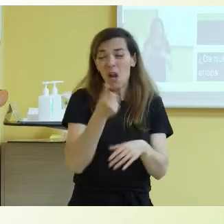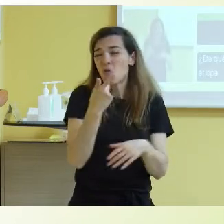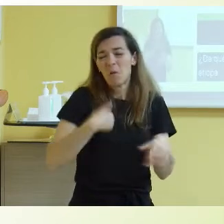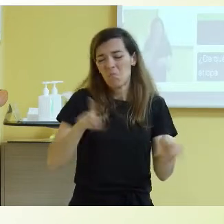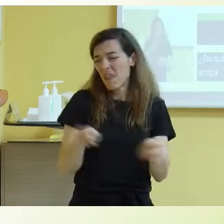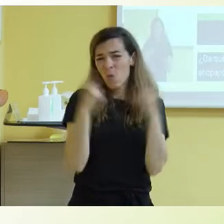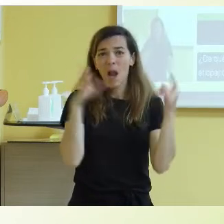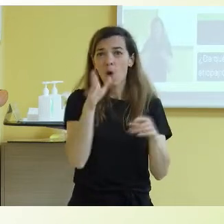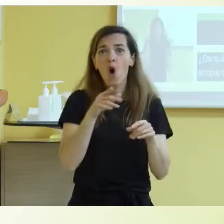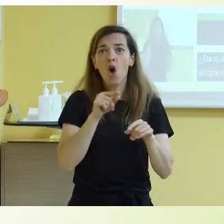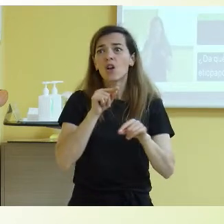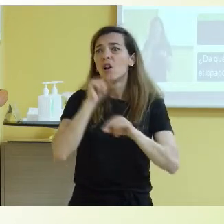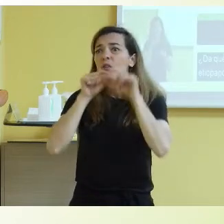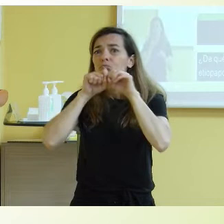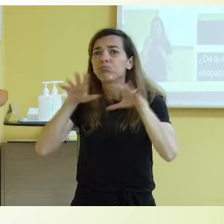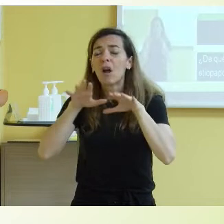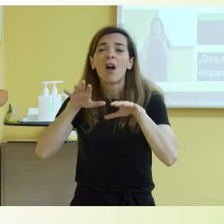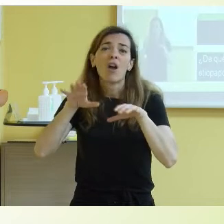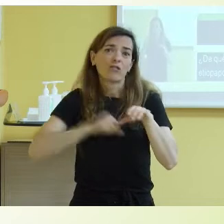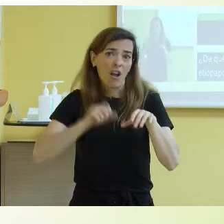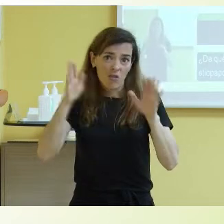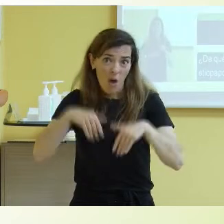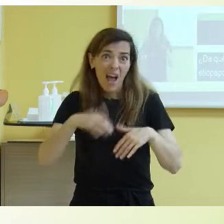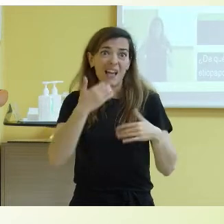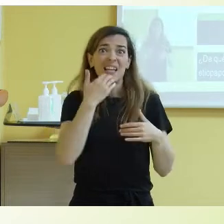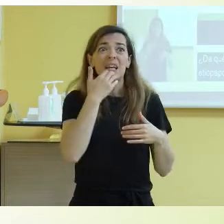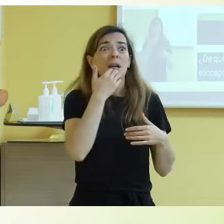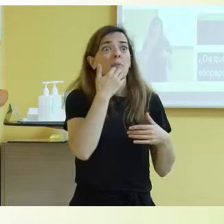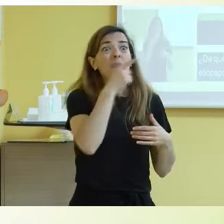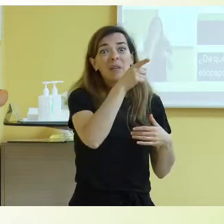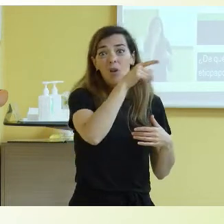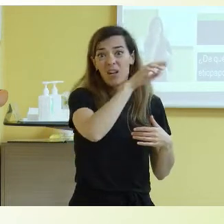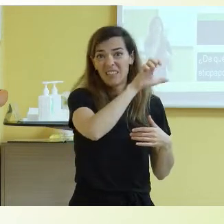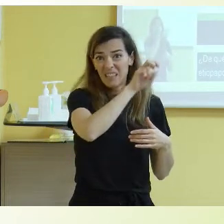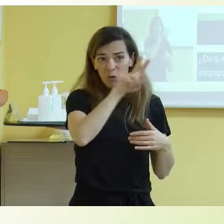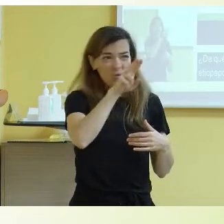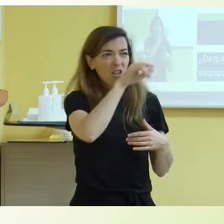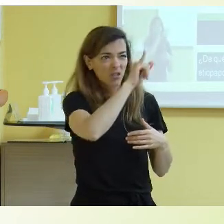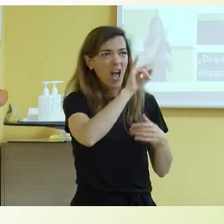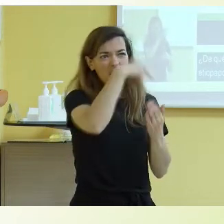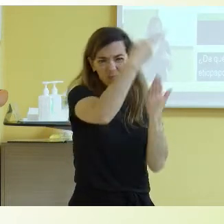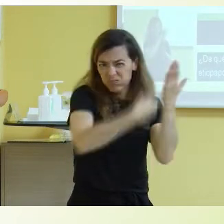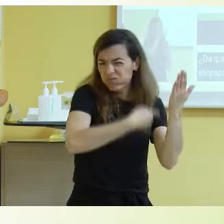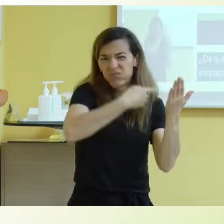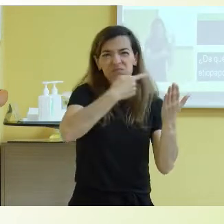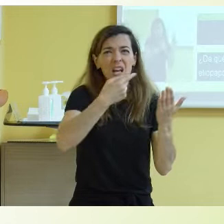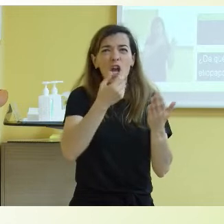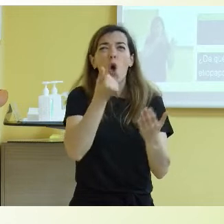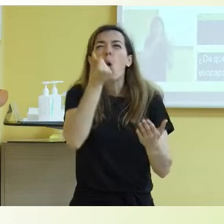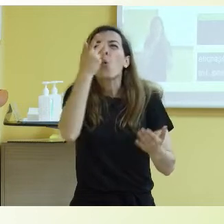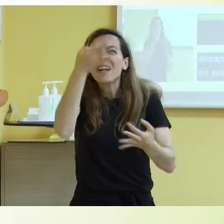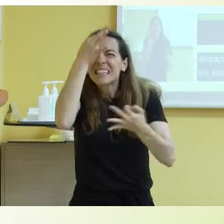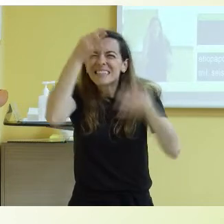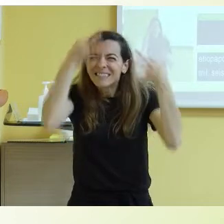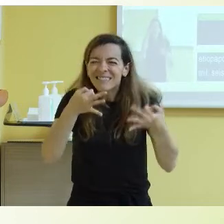hay un contagio por parte de Orphanet, pero el GAR en Estados Unidos, los NIH de Estados Unidos tienen otro, o sea que tampoco se sabe muy bien cuántas hay, y